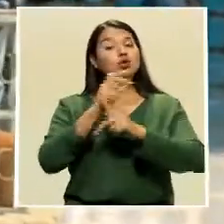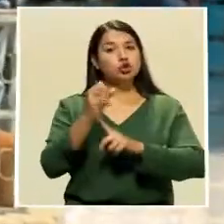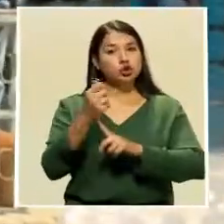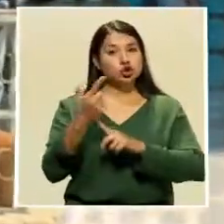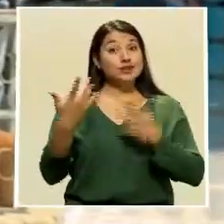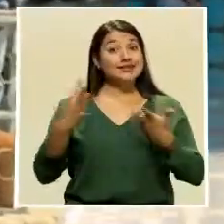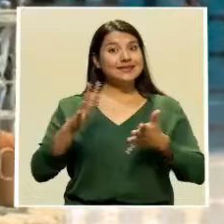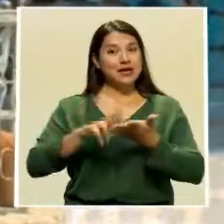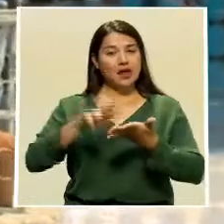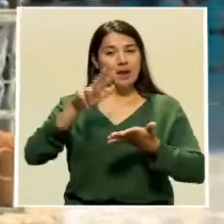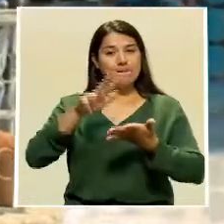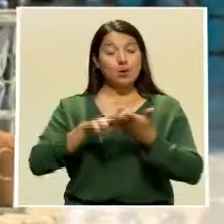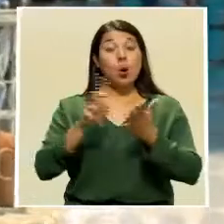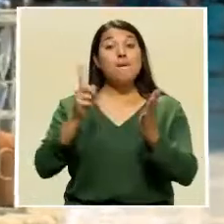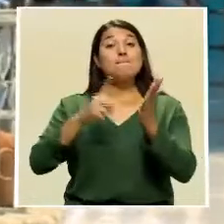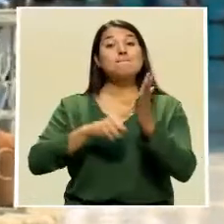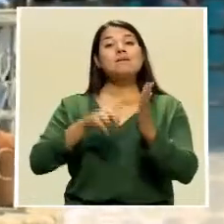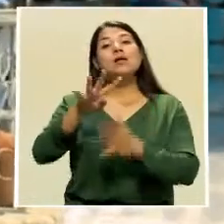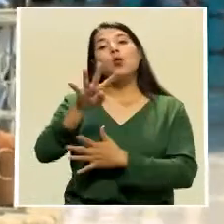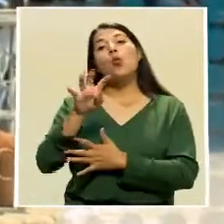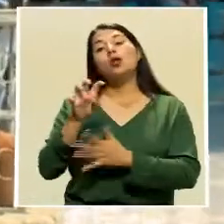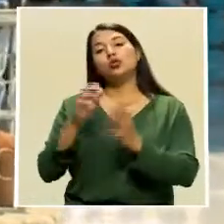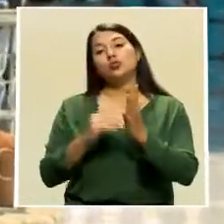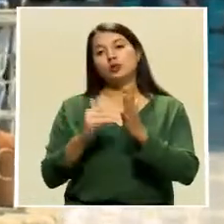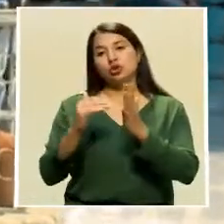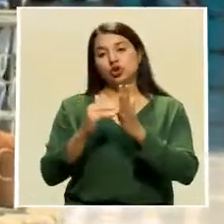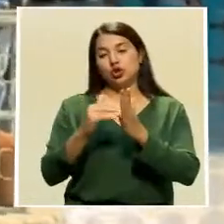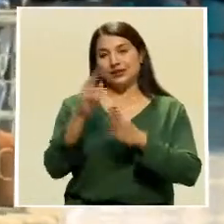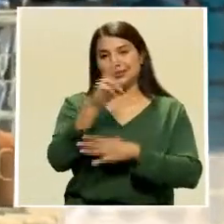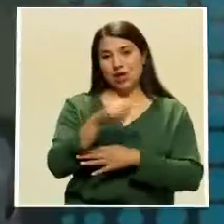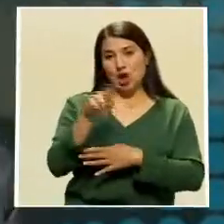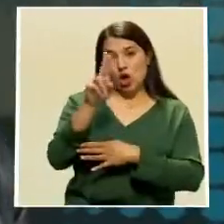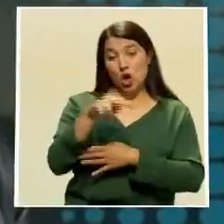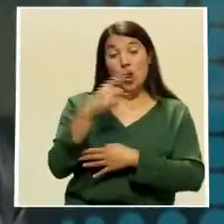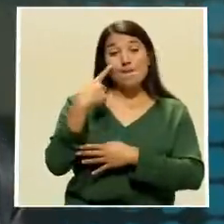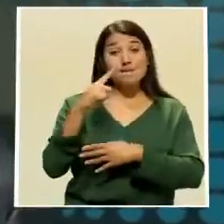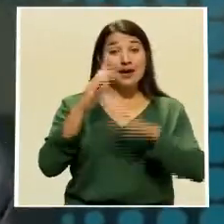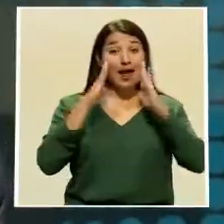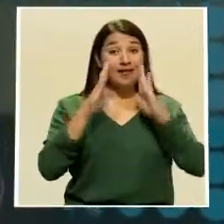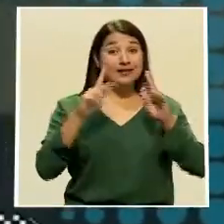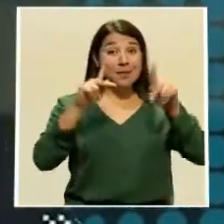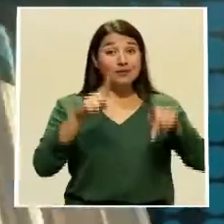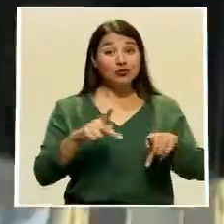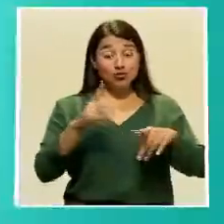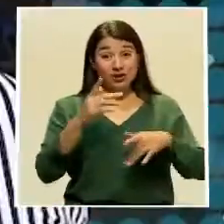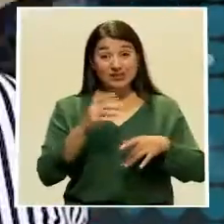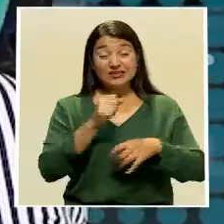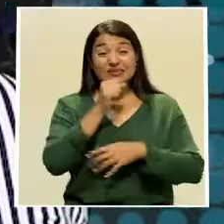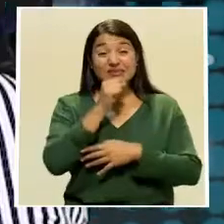aprobó 1.400 millones de colones para atender a adultos mayores afectados por COVID-19.